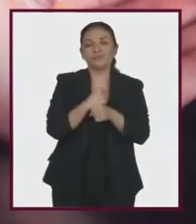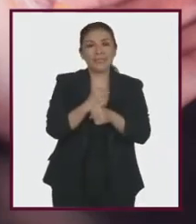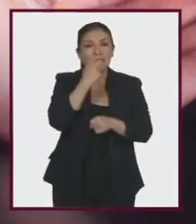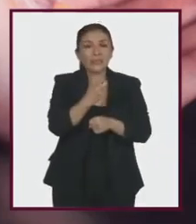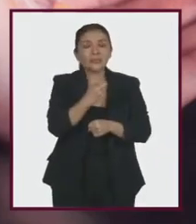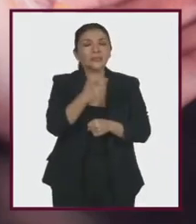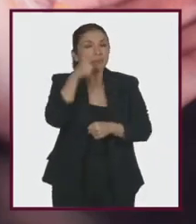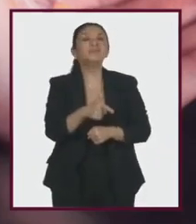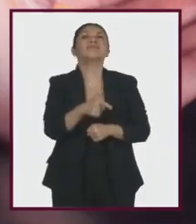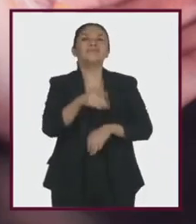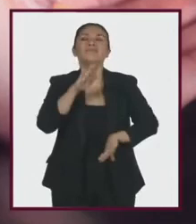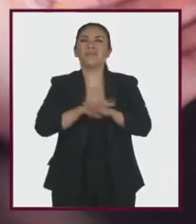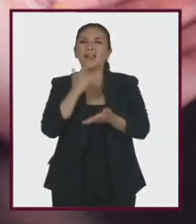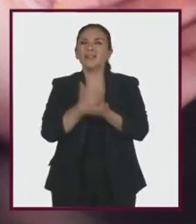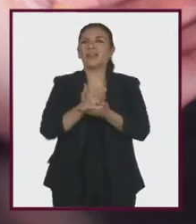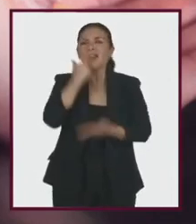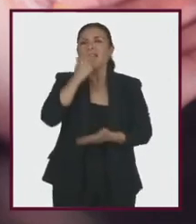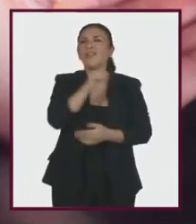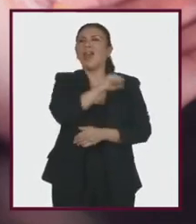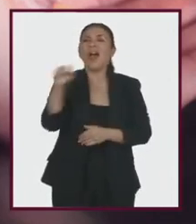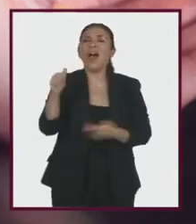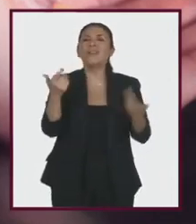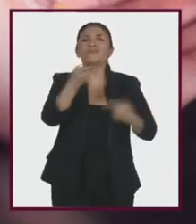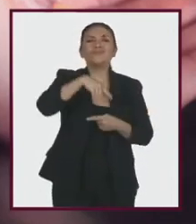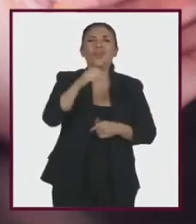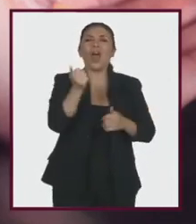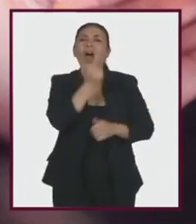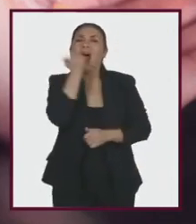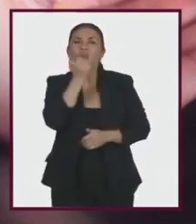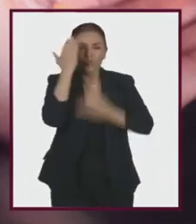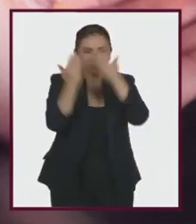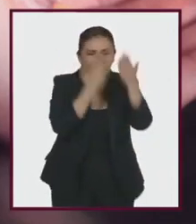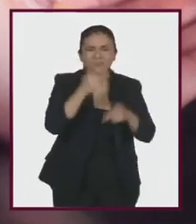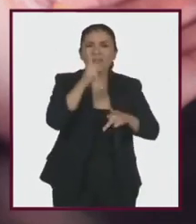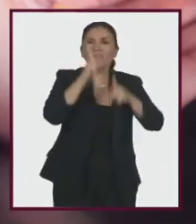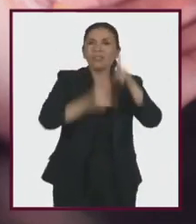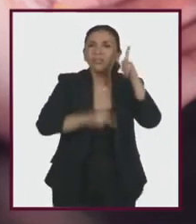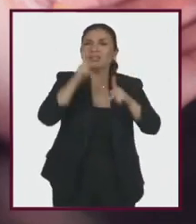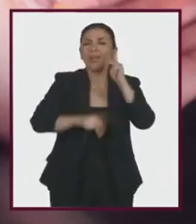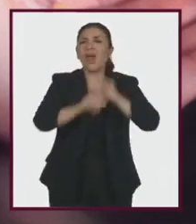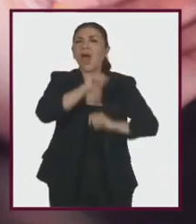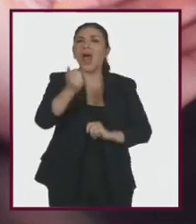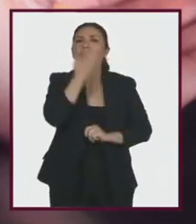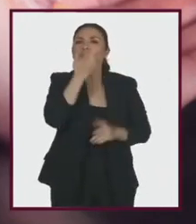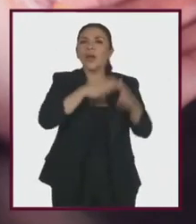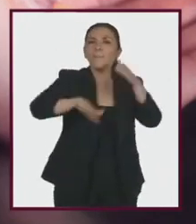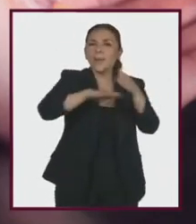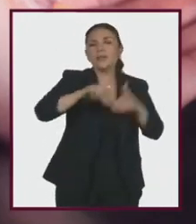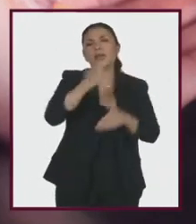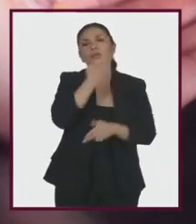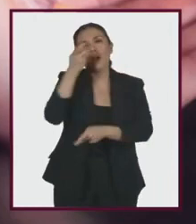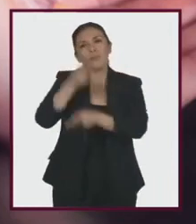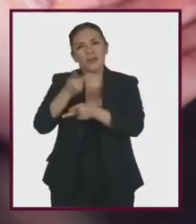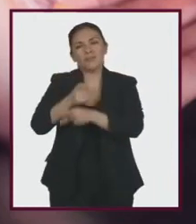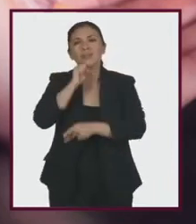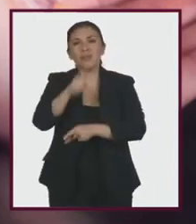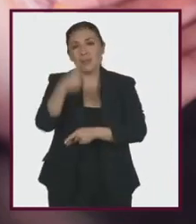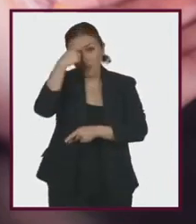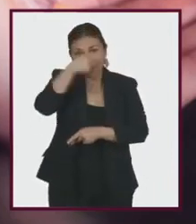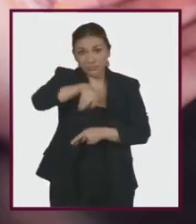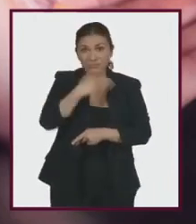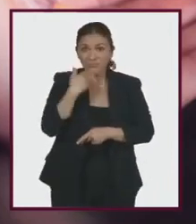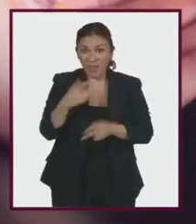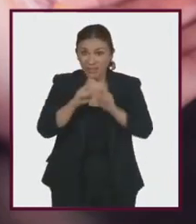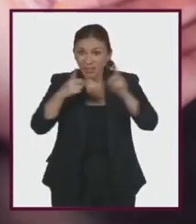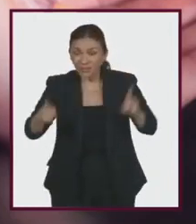hecho afecta de forma directa al desempeño académico de estudiantes de educación básica y media superior, así como su desarrollo integral